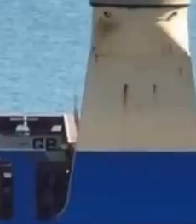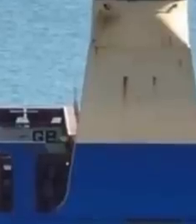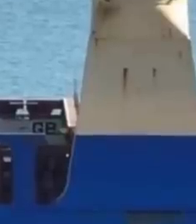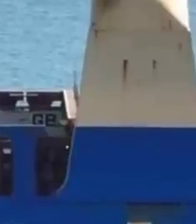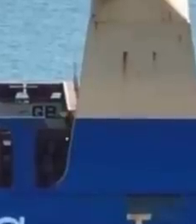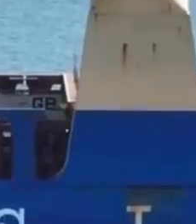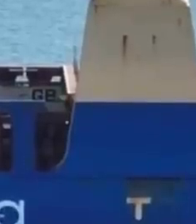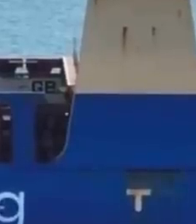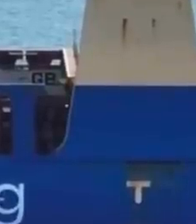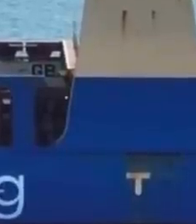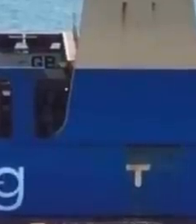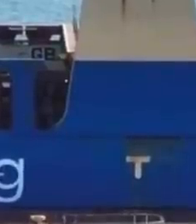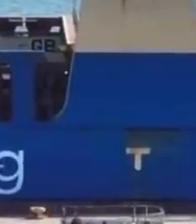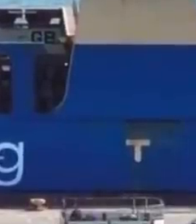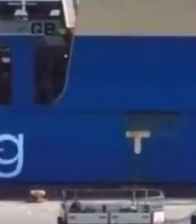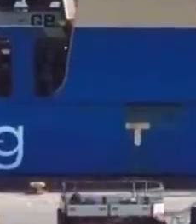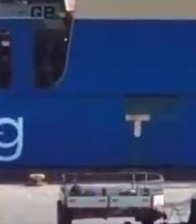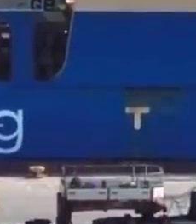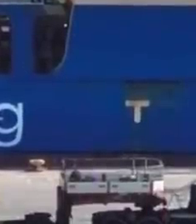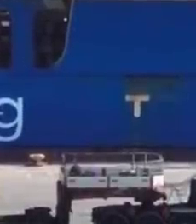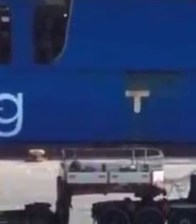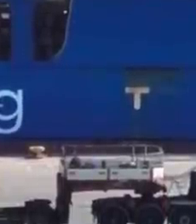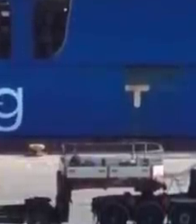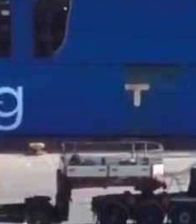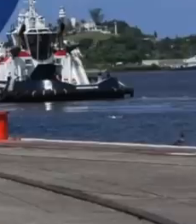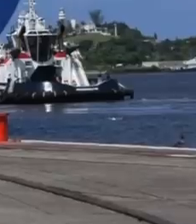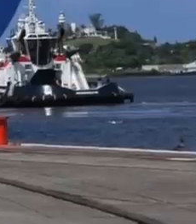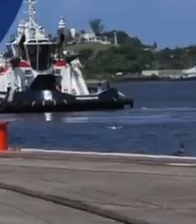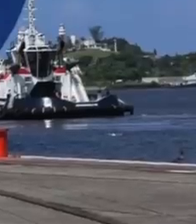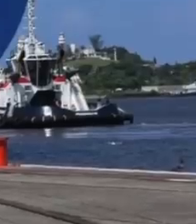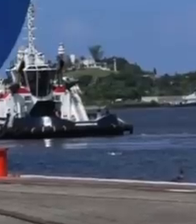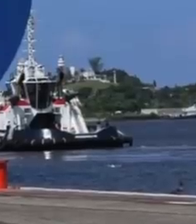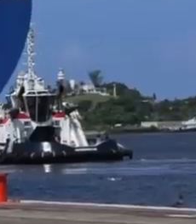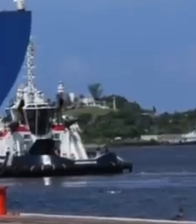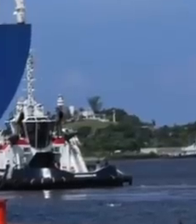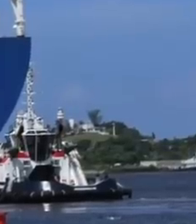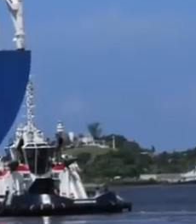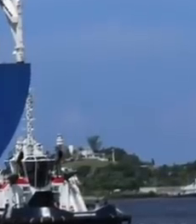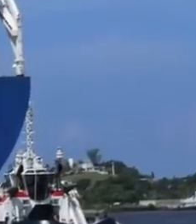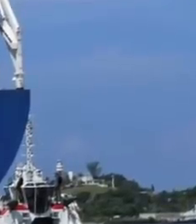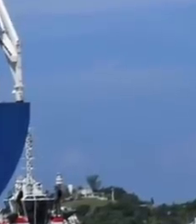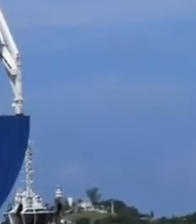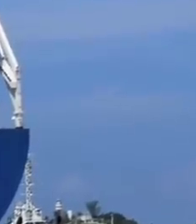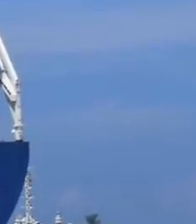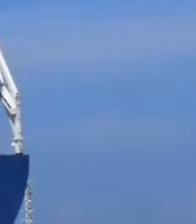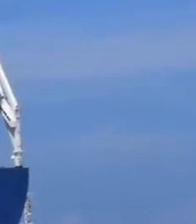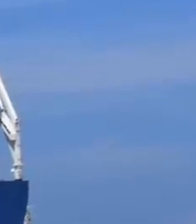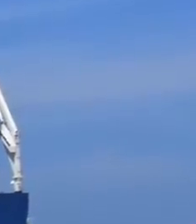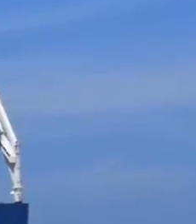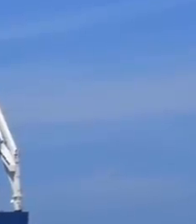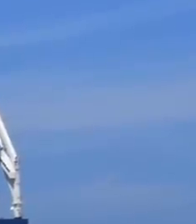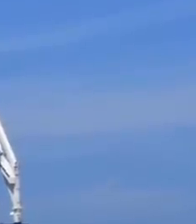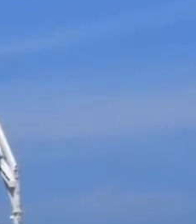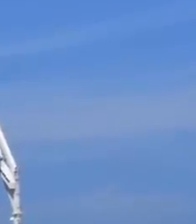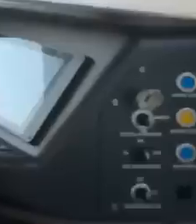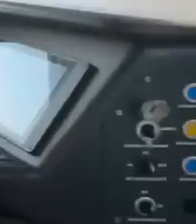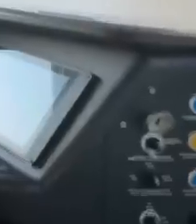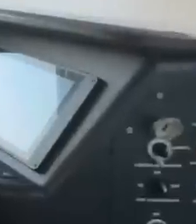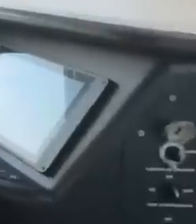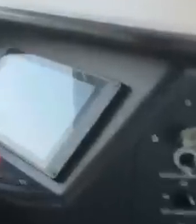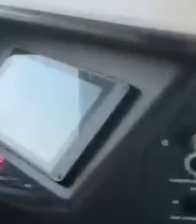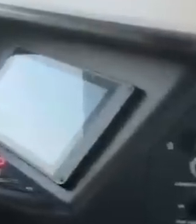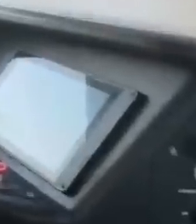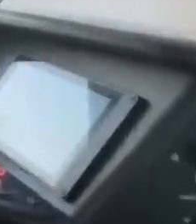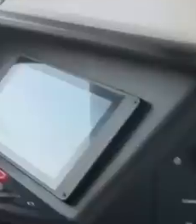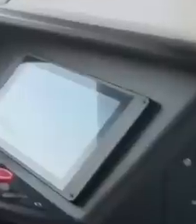llegan locomotoras para el corredor interoceánico al puerto de Coatzacoalcos en Veracruz, a pocos días de que el presidente